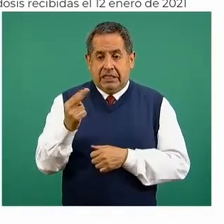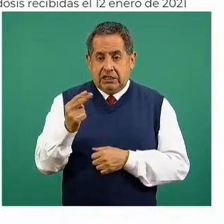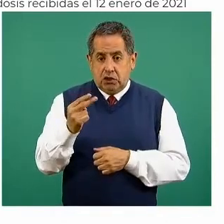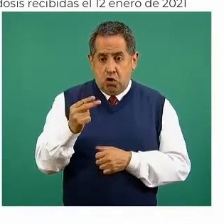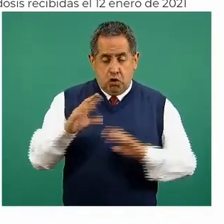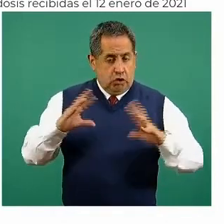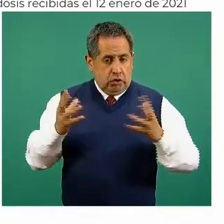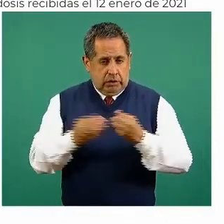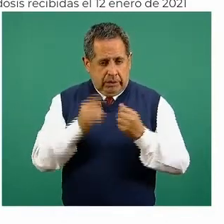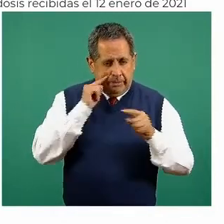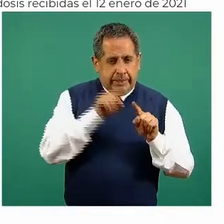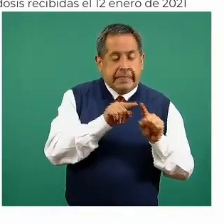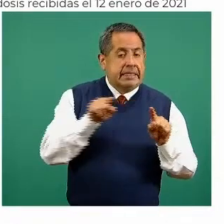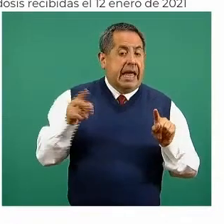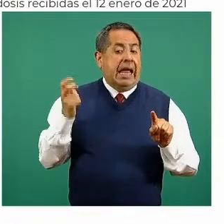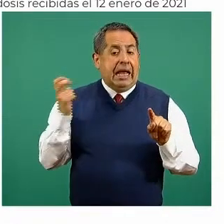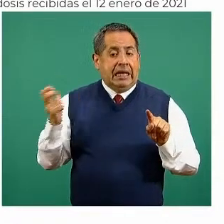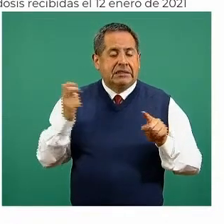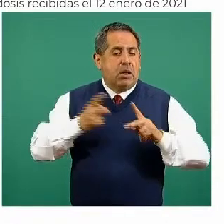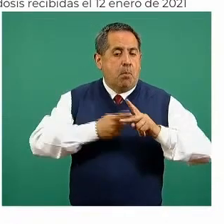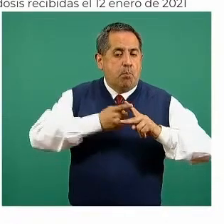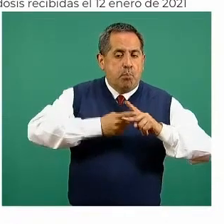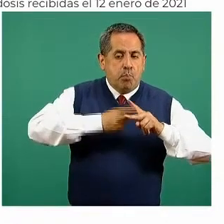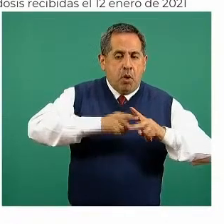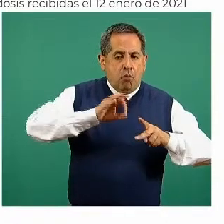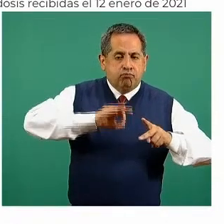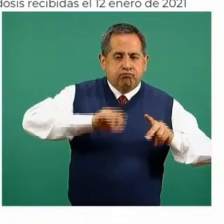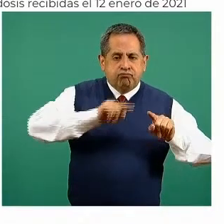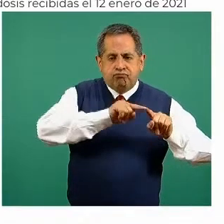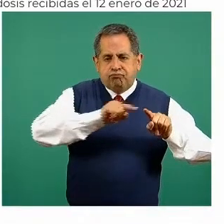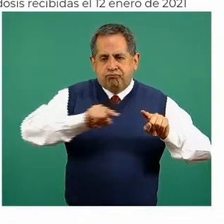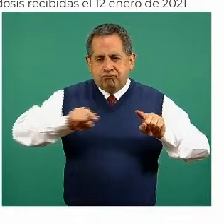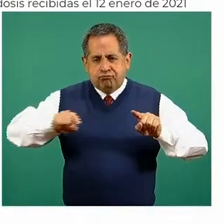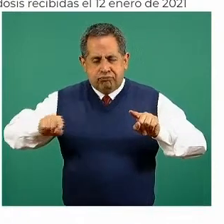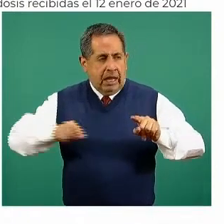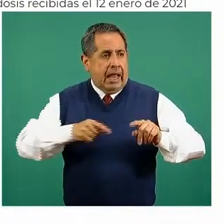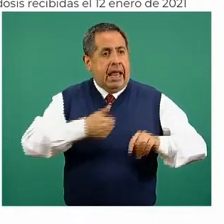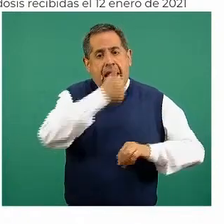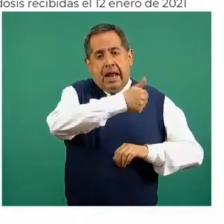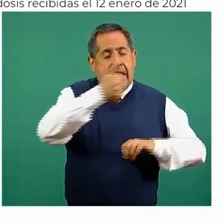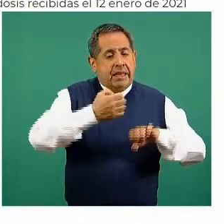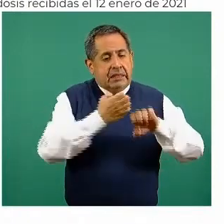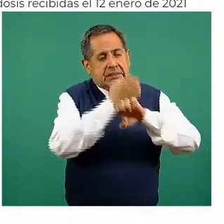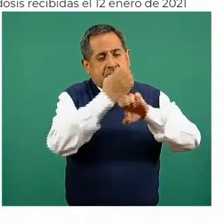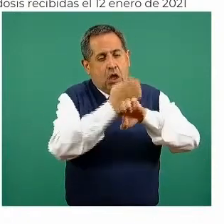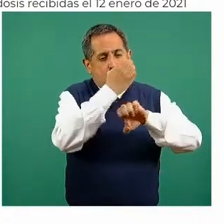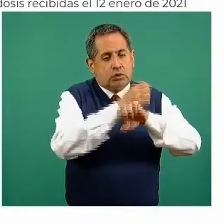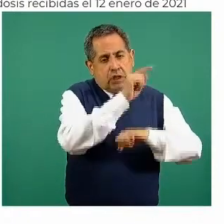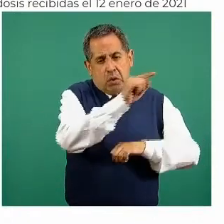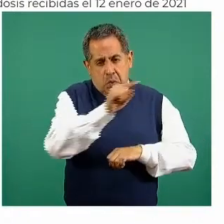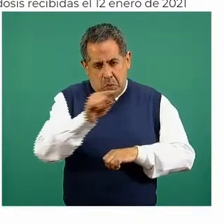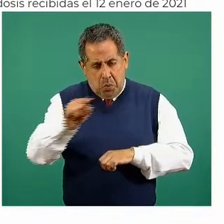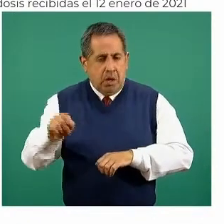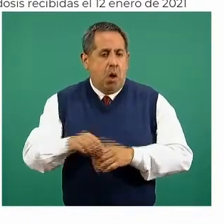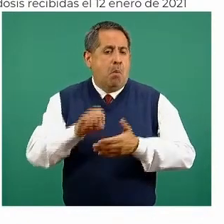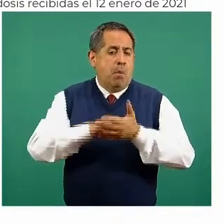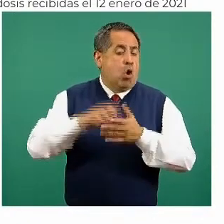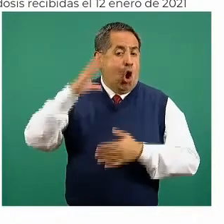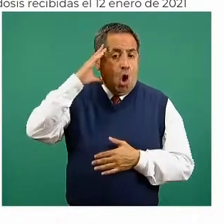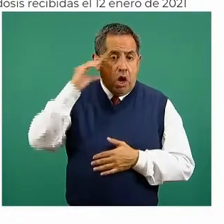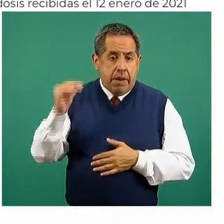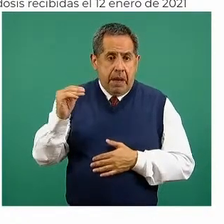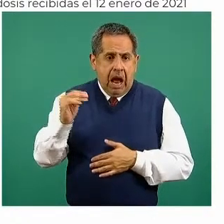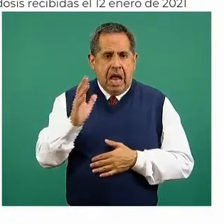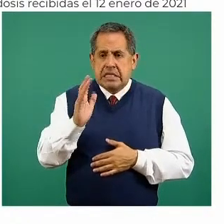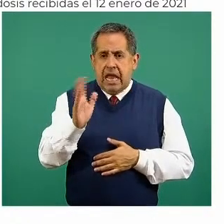439.725, y este es el avance porcentual con respecto a lo que se ha entregado en cada entidad federativa. Hay entidades como Colima que